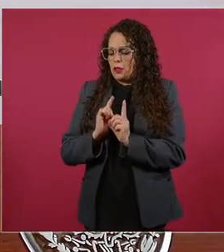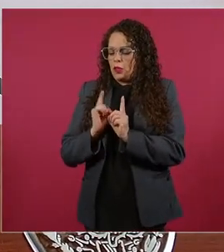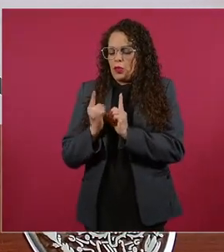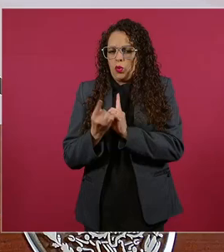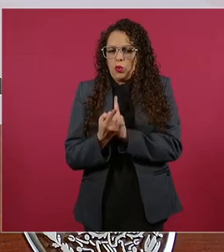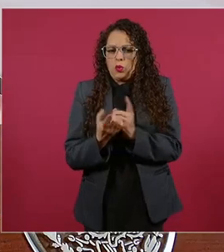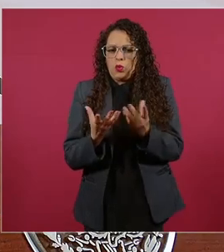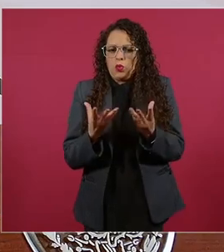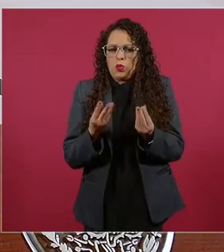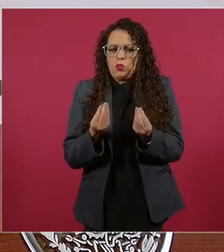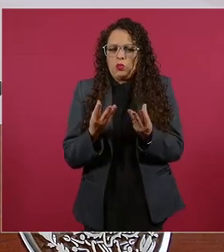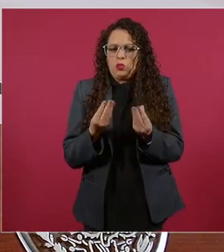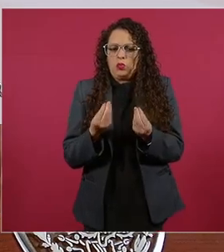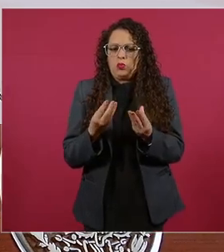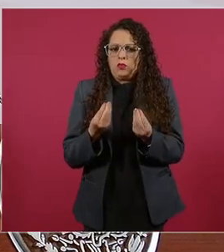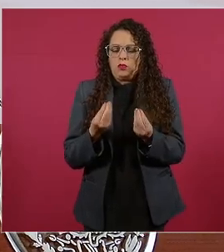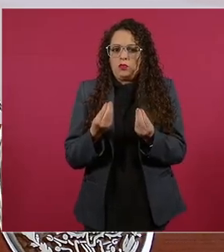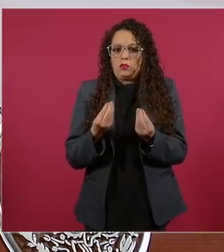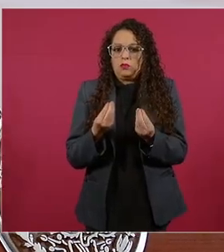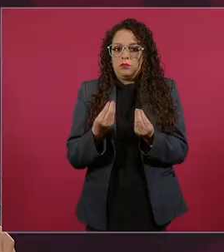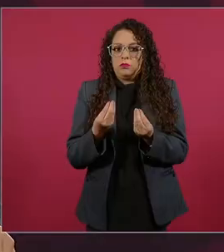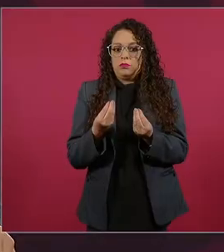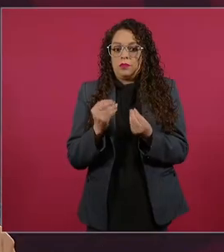de la necesidad de apoyar a las mujeres.